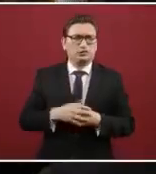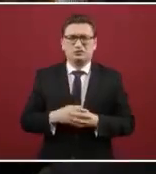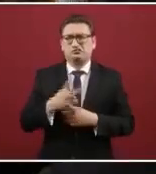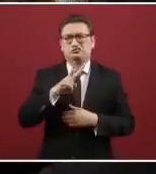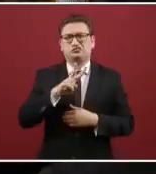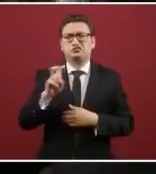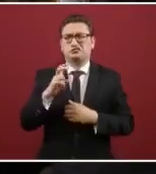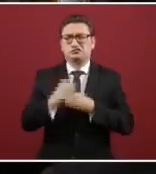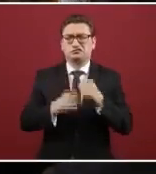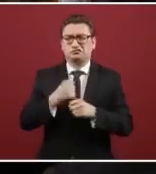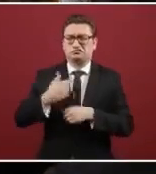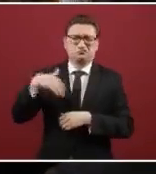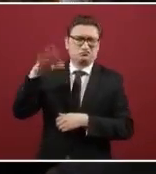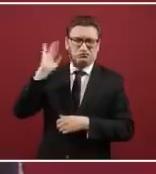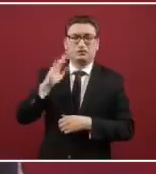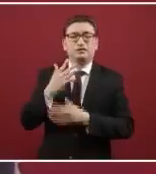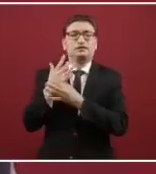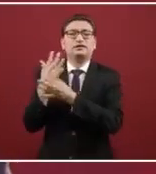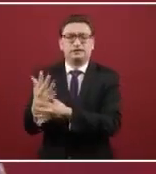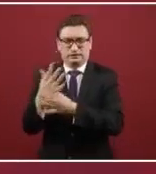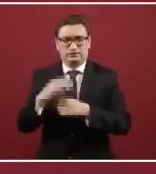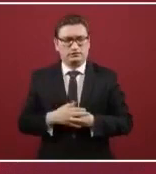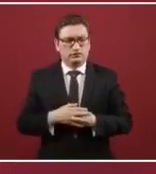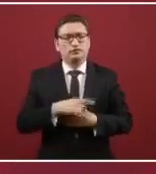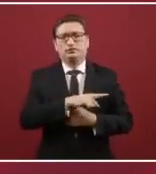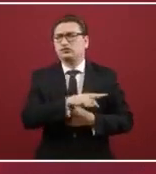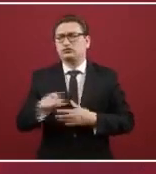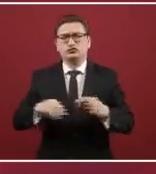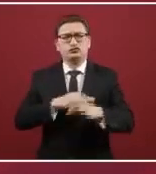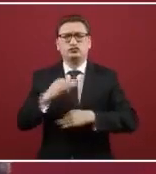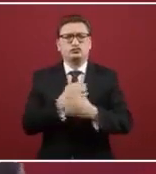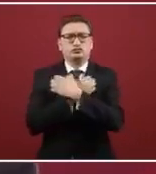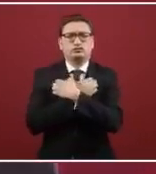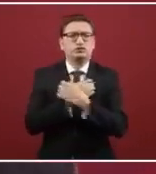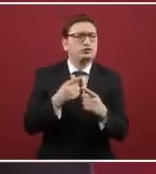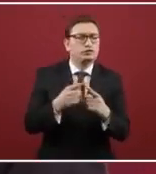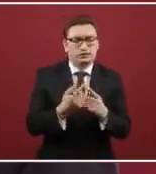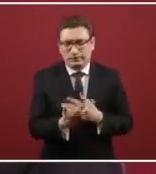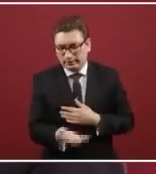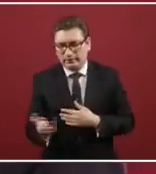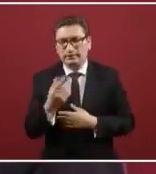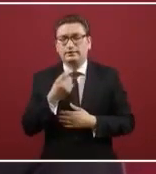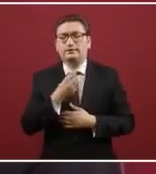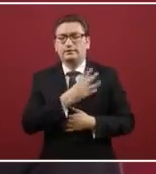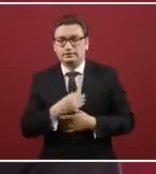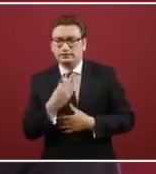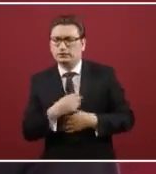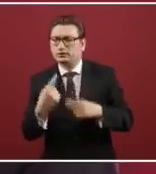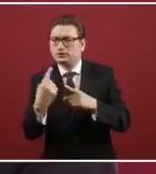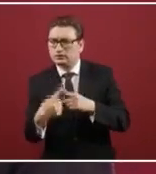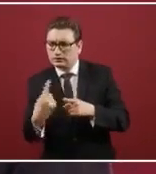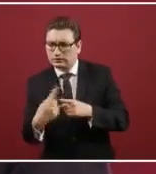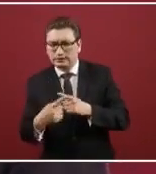de 200 años. Decía que se eduque al hijo del campesino